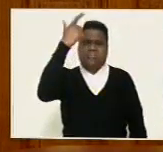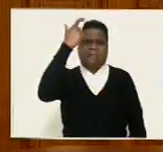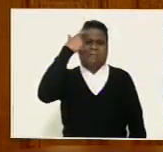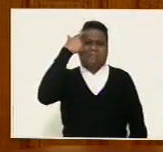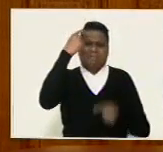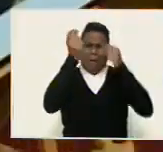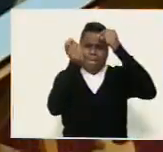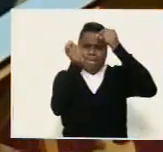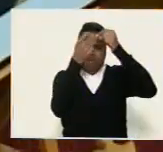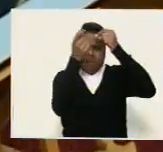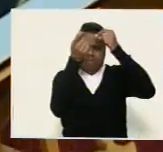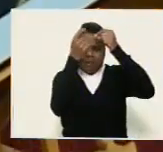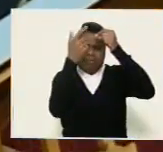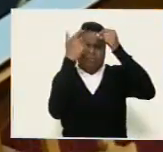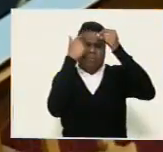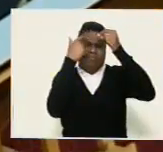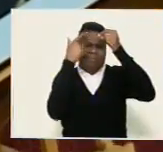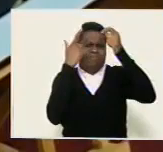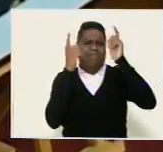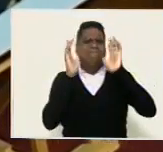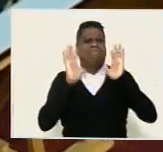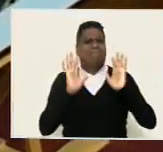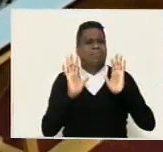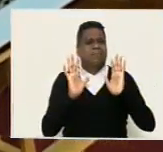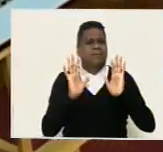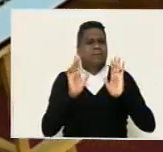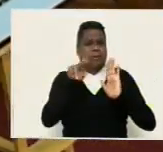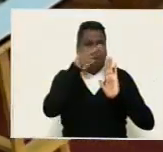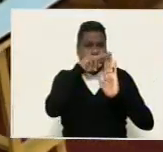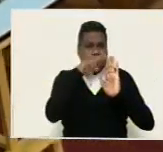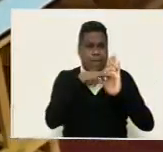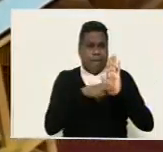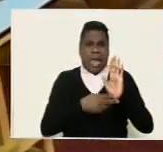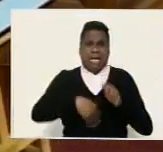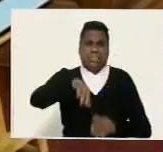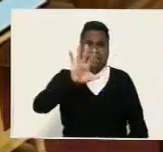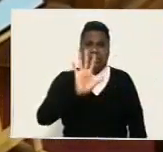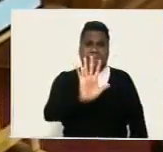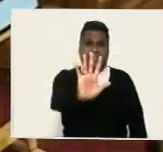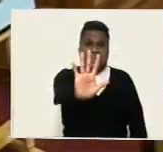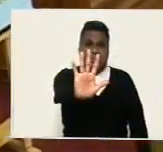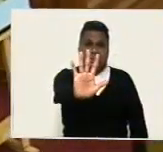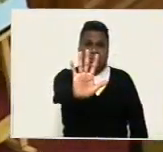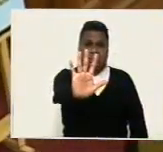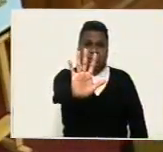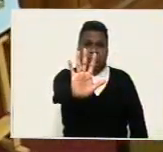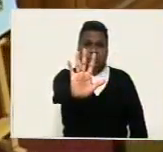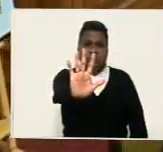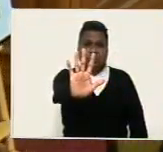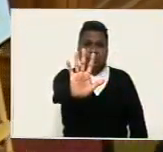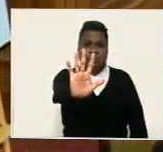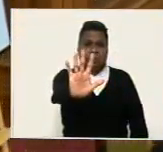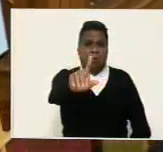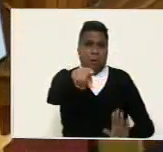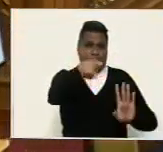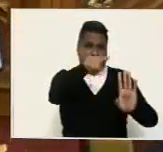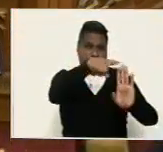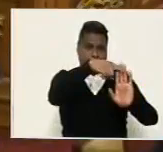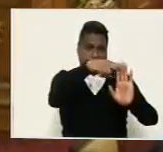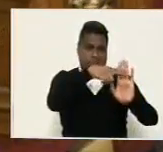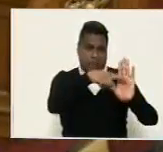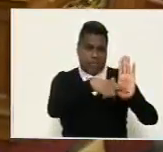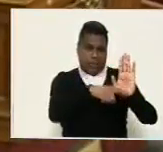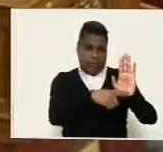dentro de su legado 5 objetivos importantes que son los que están